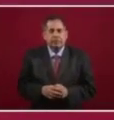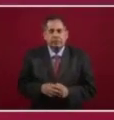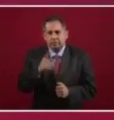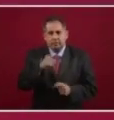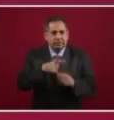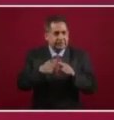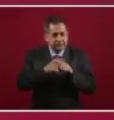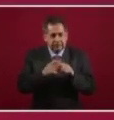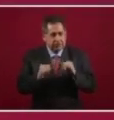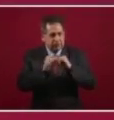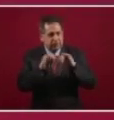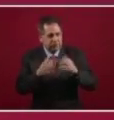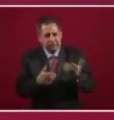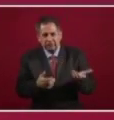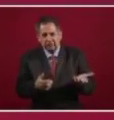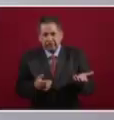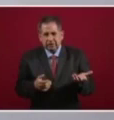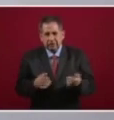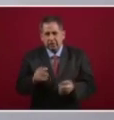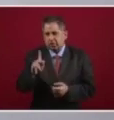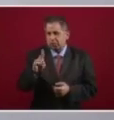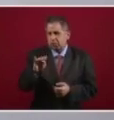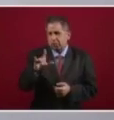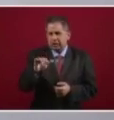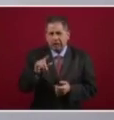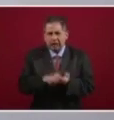las instituciones públicas